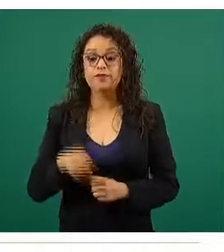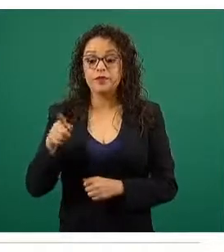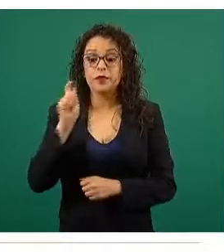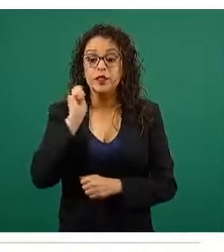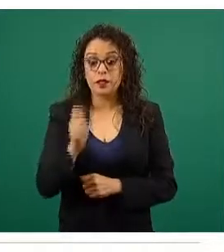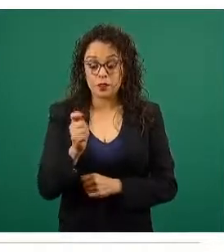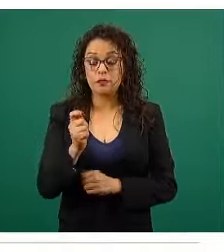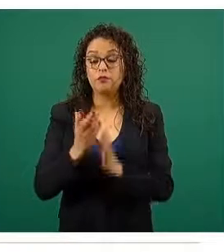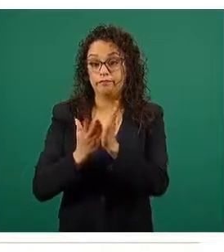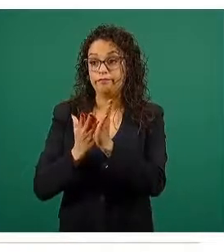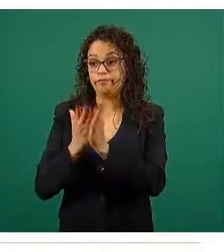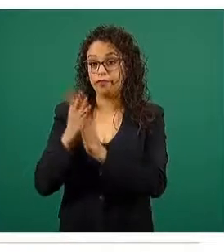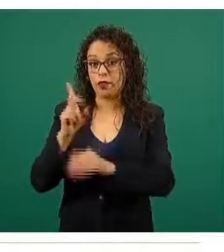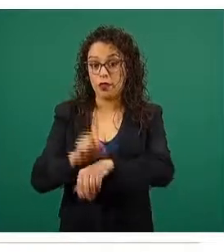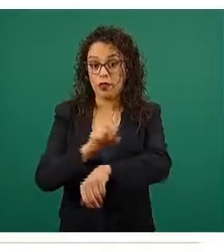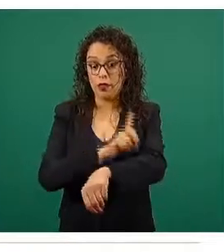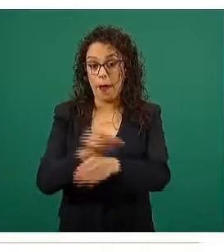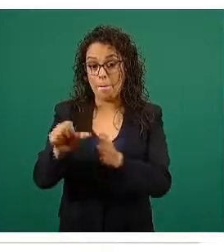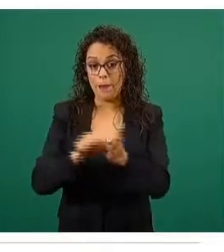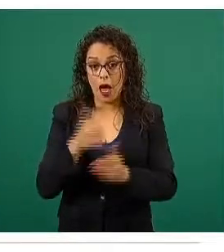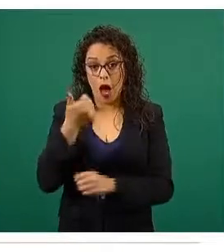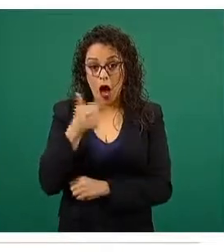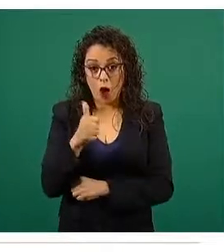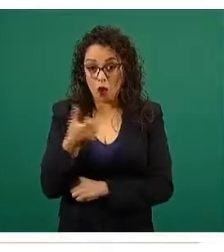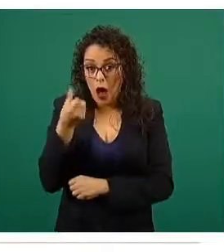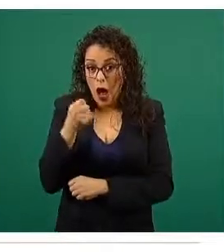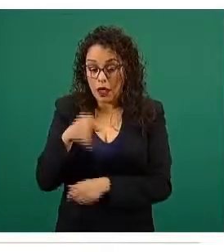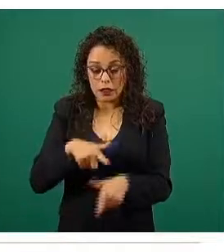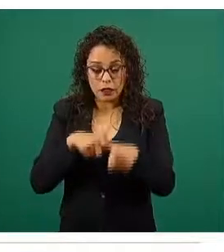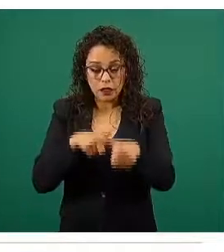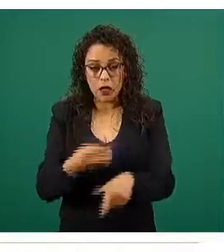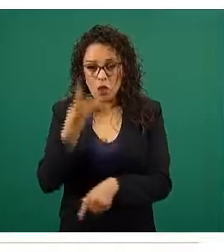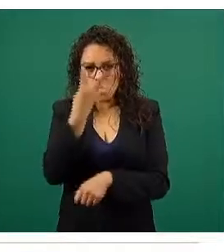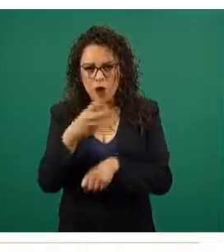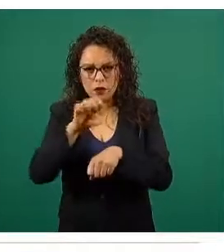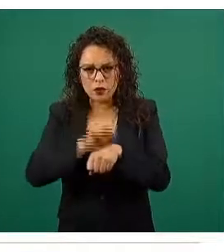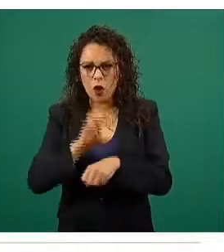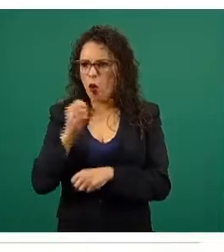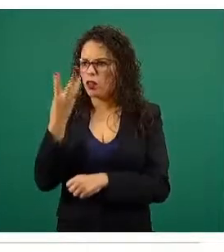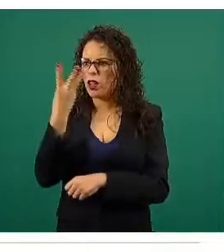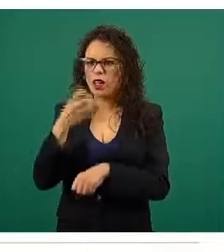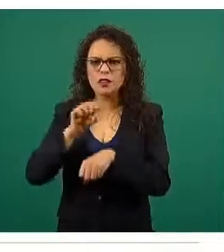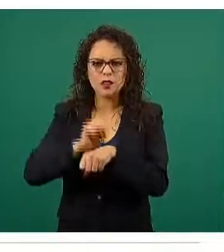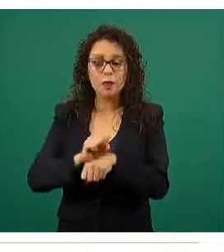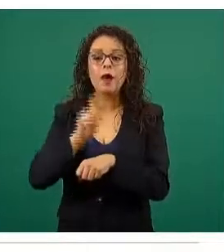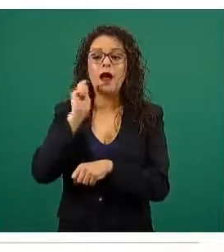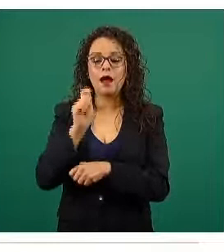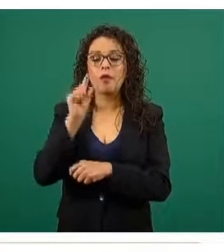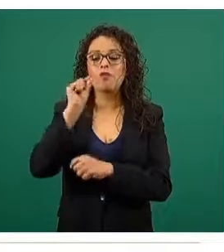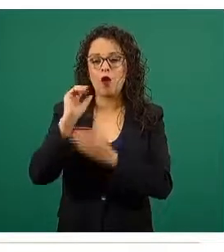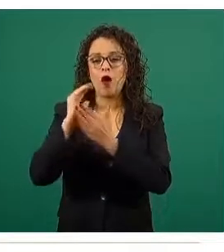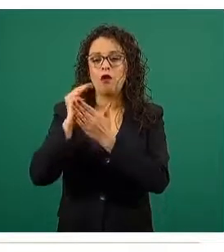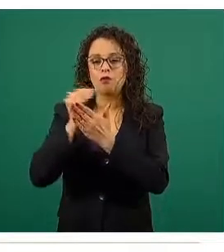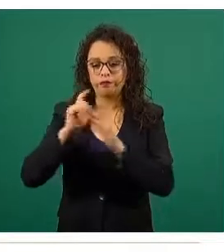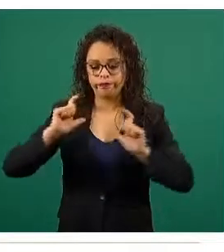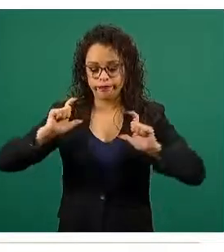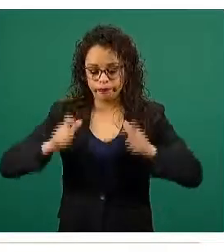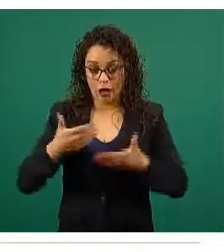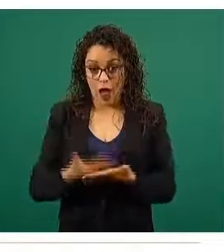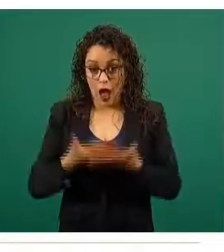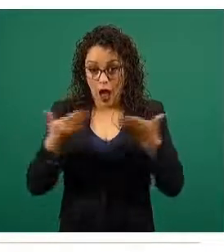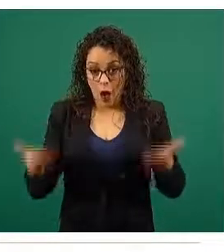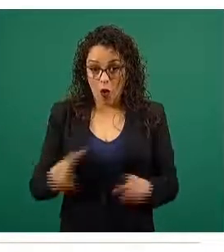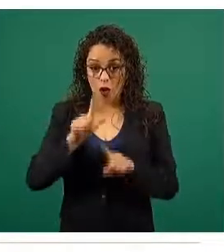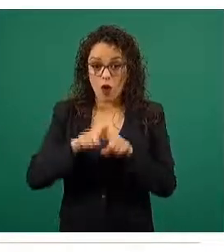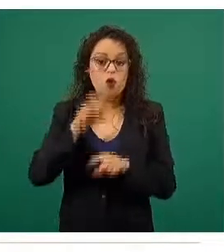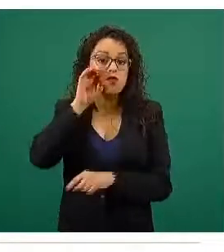mes de agosto y llevamos 4 semanas o 3 semanas de reducción. Está ya en semáforo naranja.